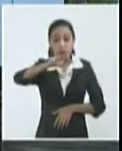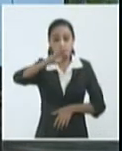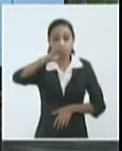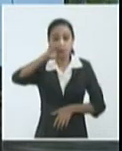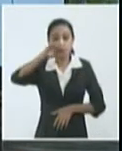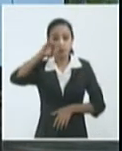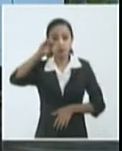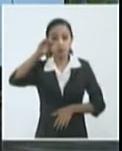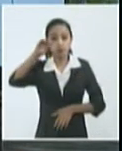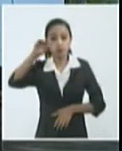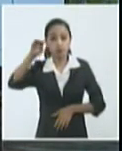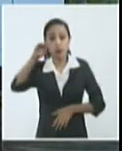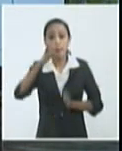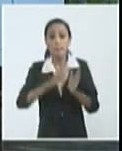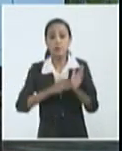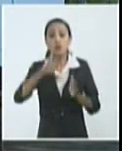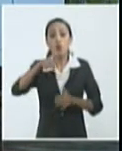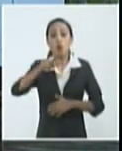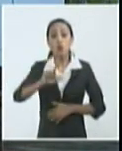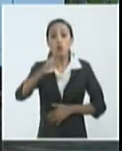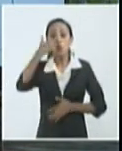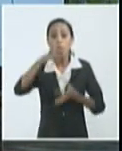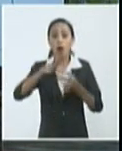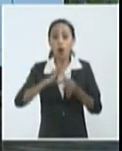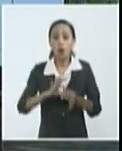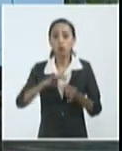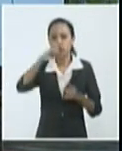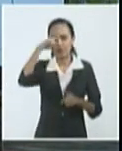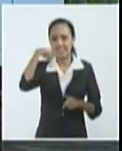de julio, agosto, septiembre,